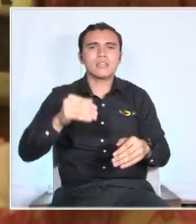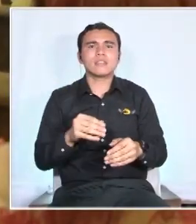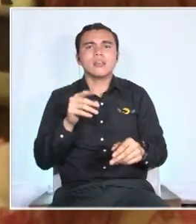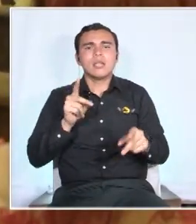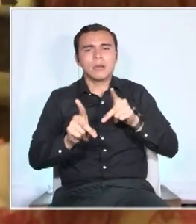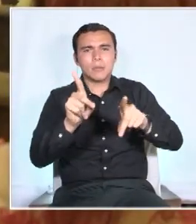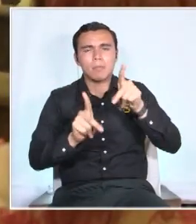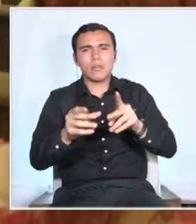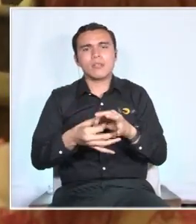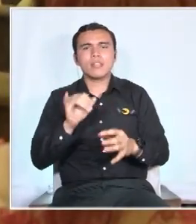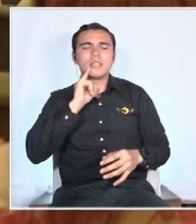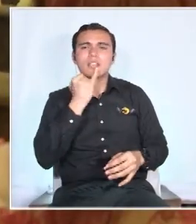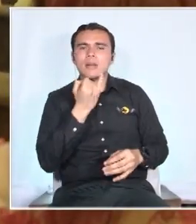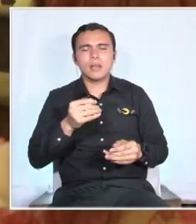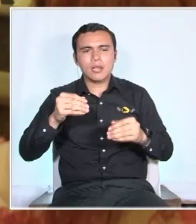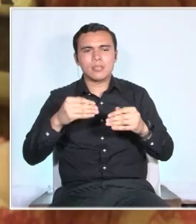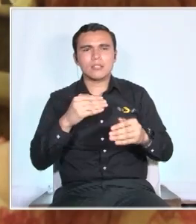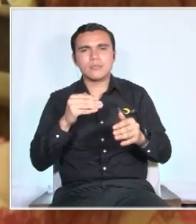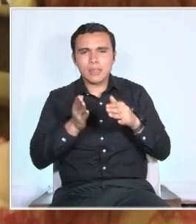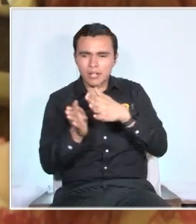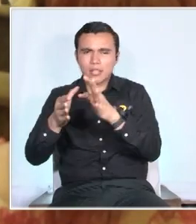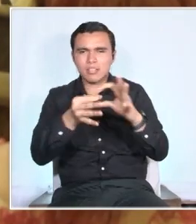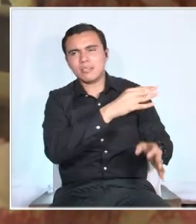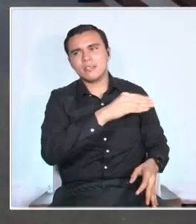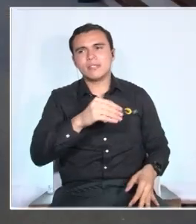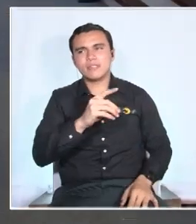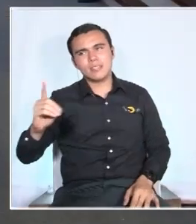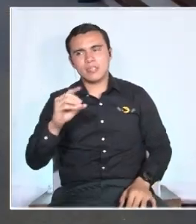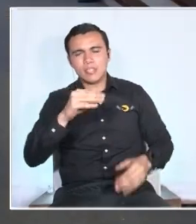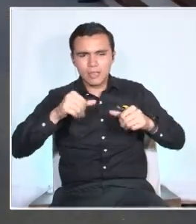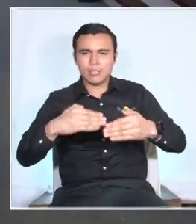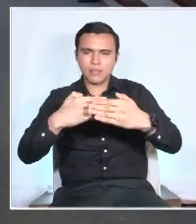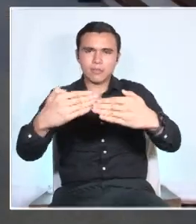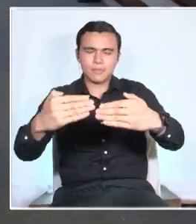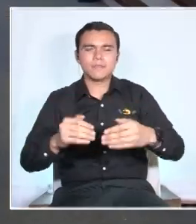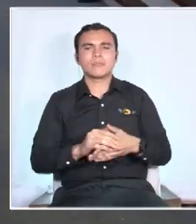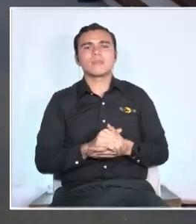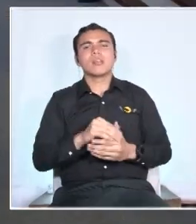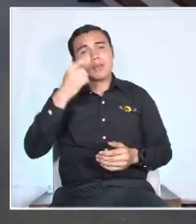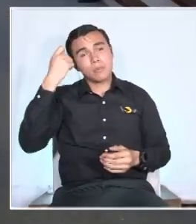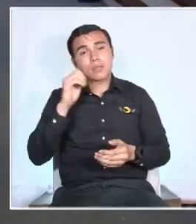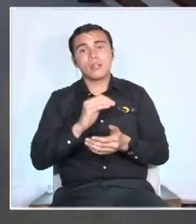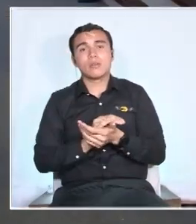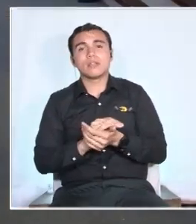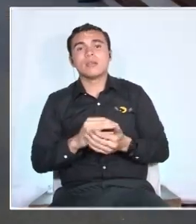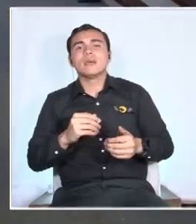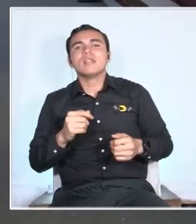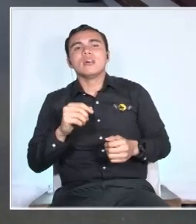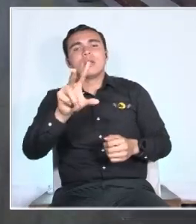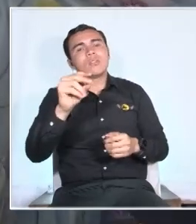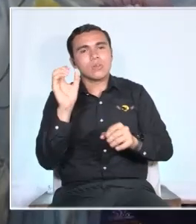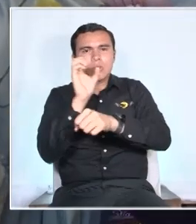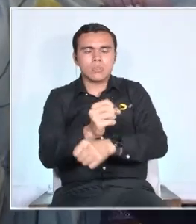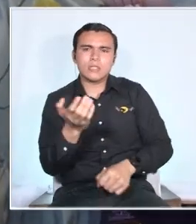de Israel: derecho y hacia adelante, derecho y hacia adelante, porque lo que retrocede no